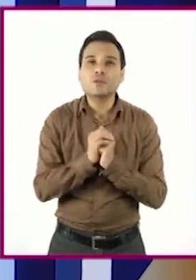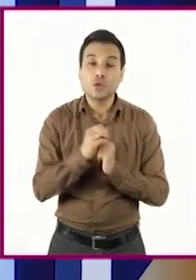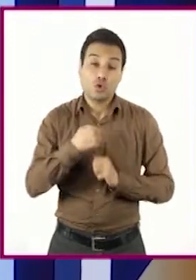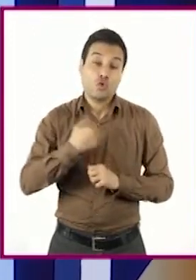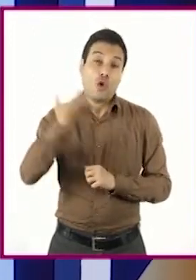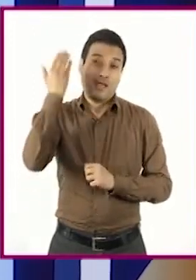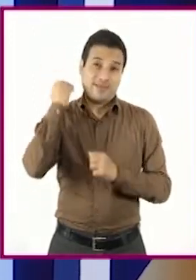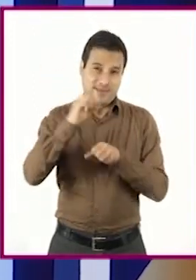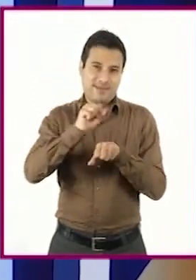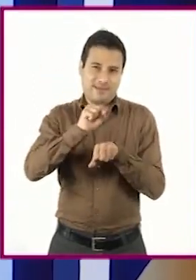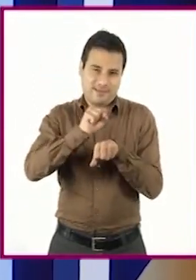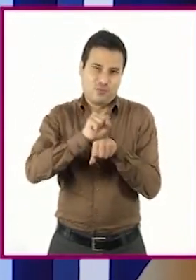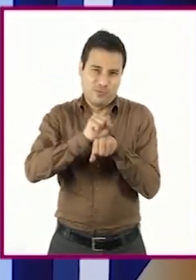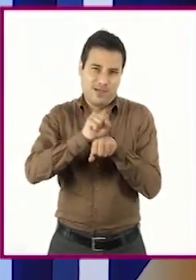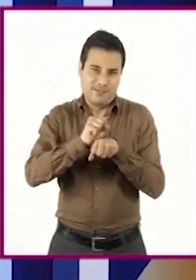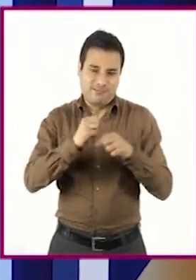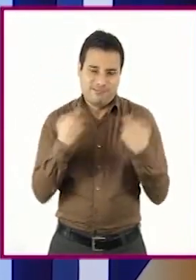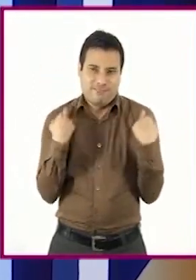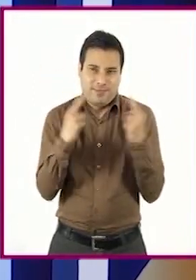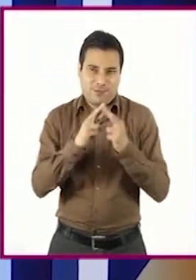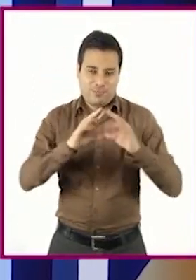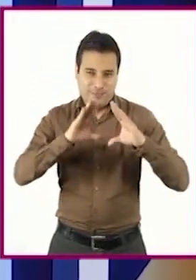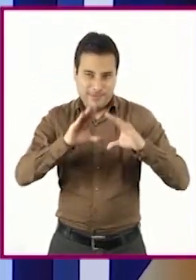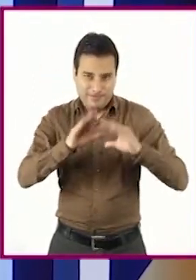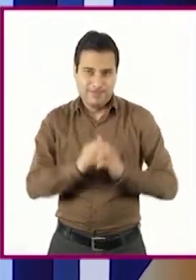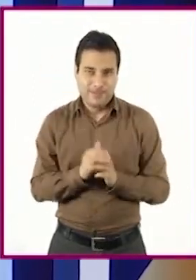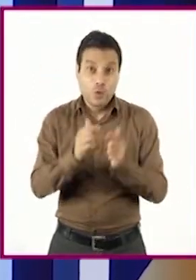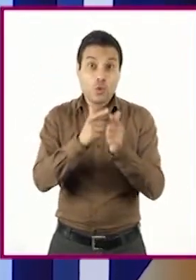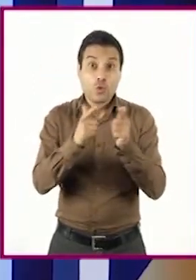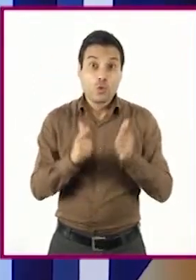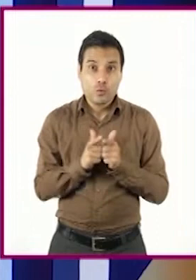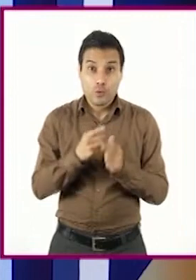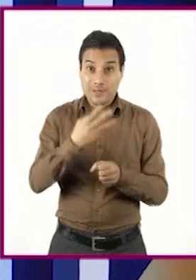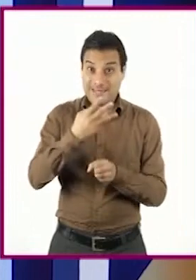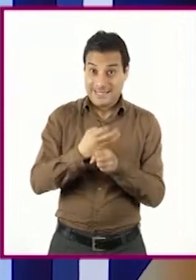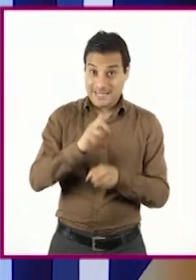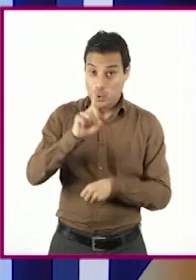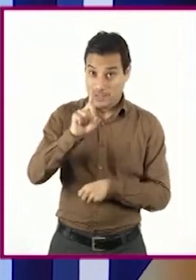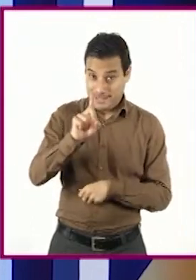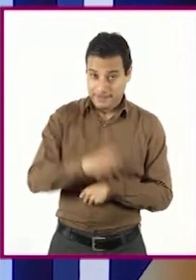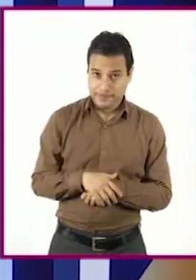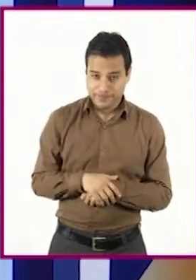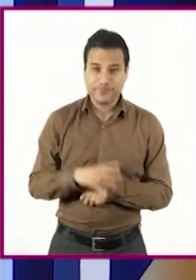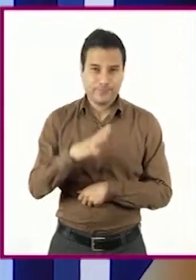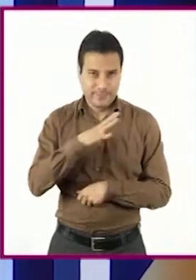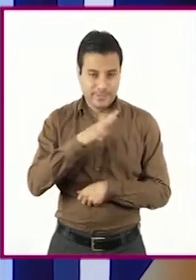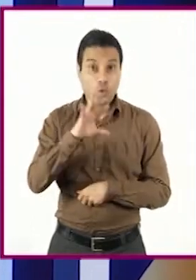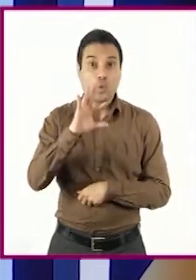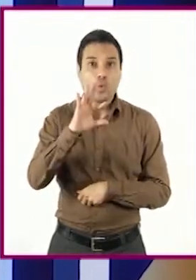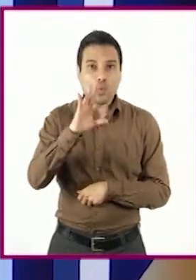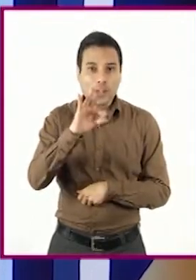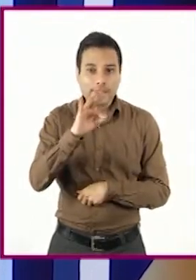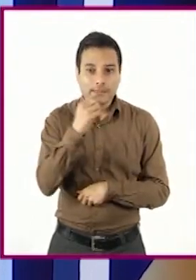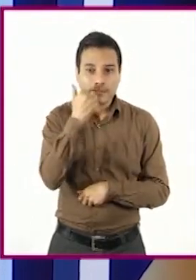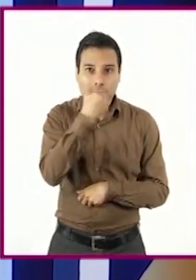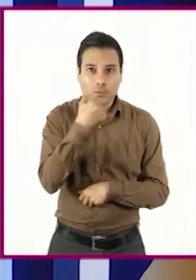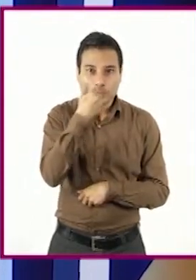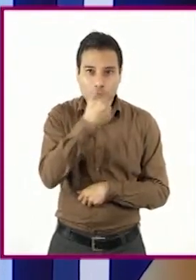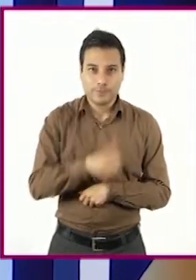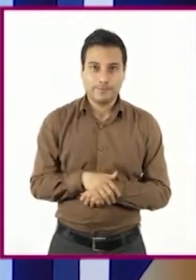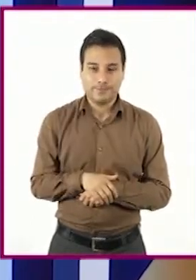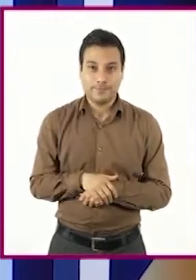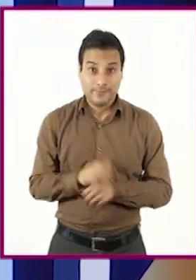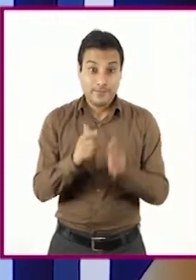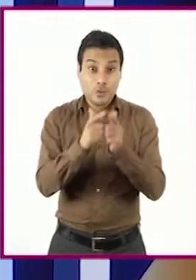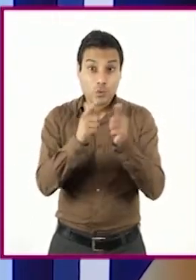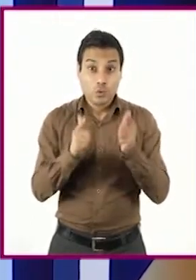en la que doy clases, en especial al tercero D. En él hay 40 estudiantes en total. En el grupo de